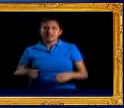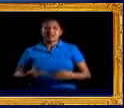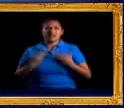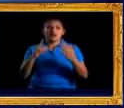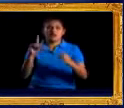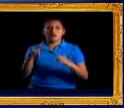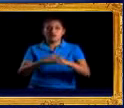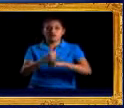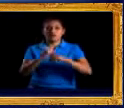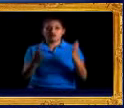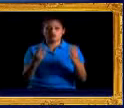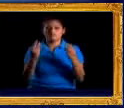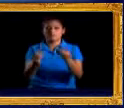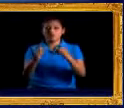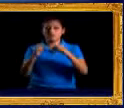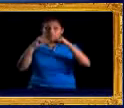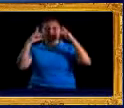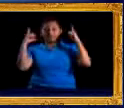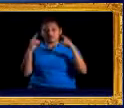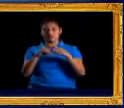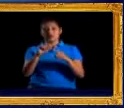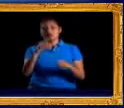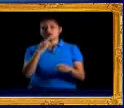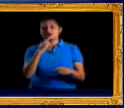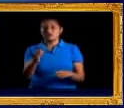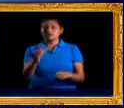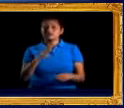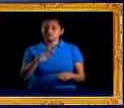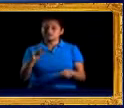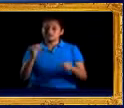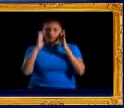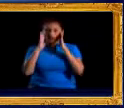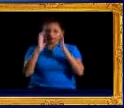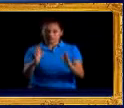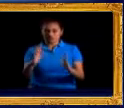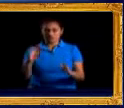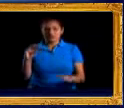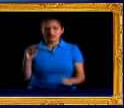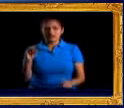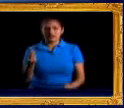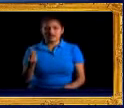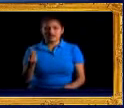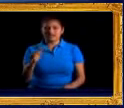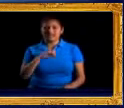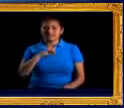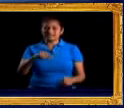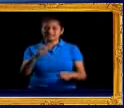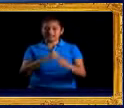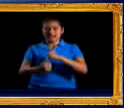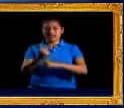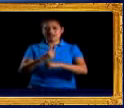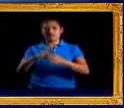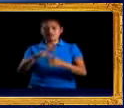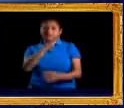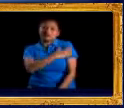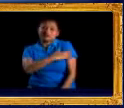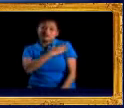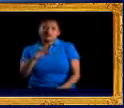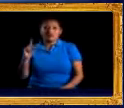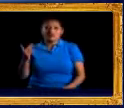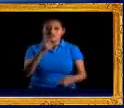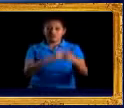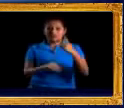muy extraordinaria. Por eso, hermano, tenemos que ponerle atención, que este es año de misericordia, año donde viene una